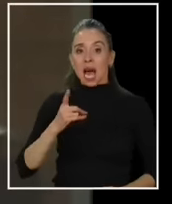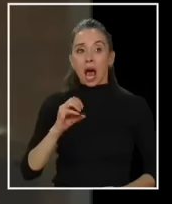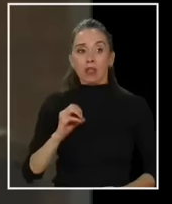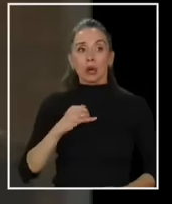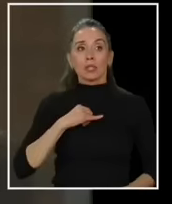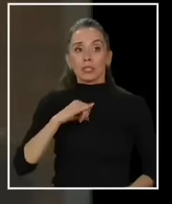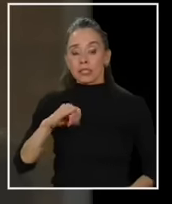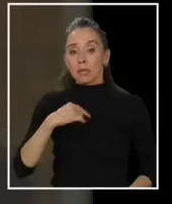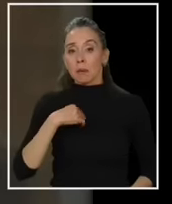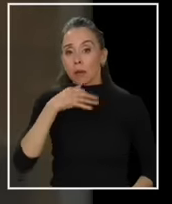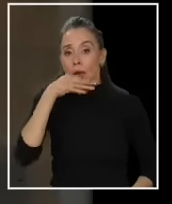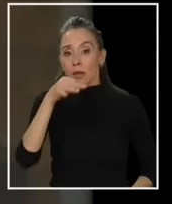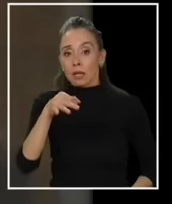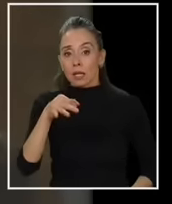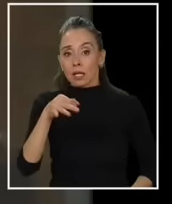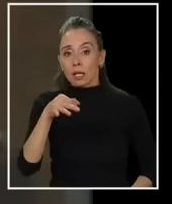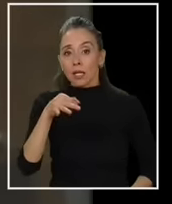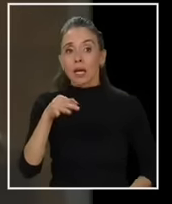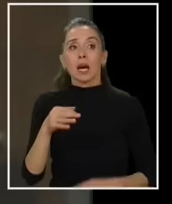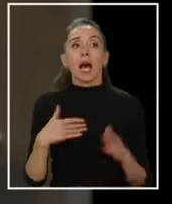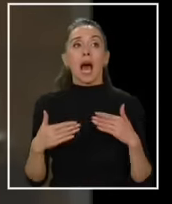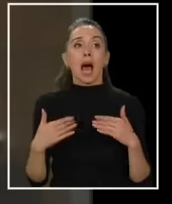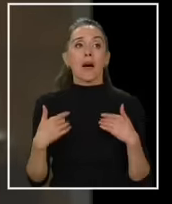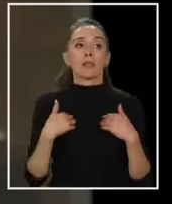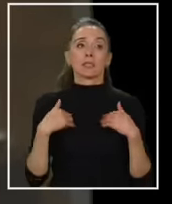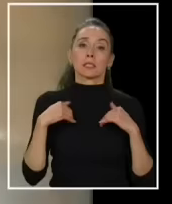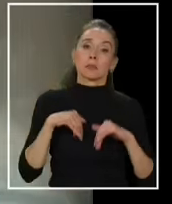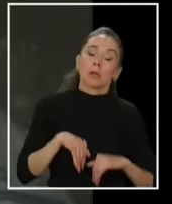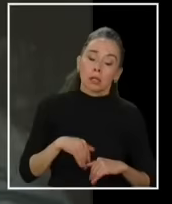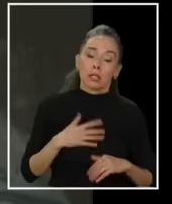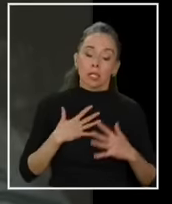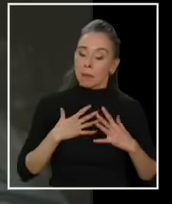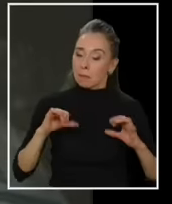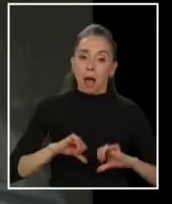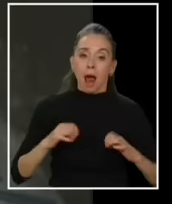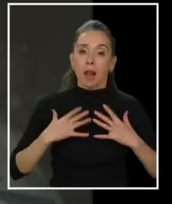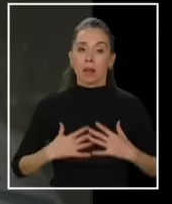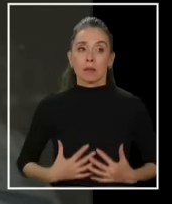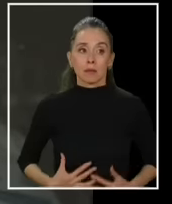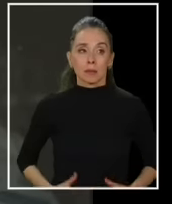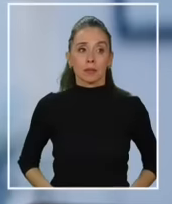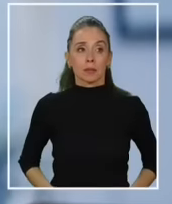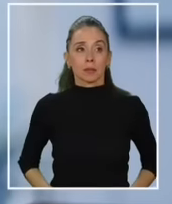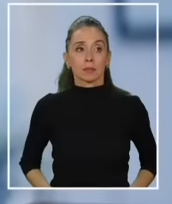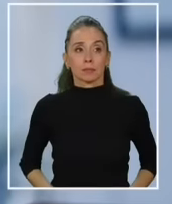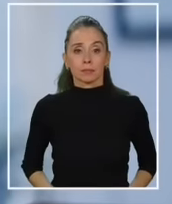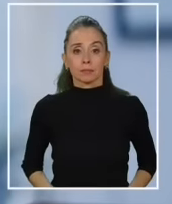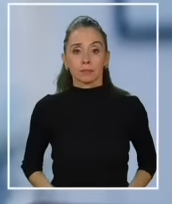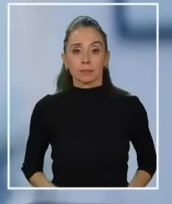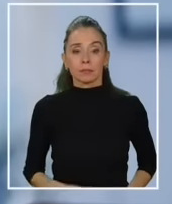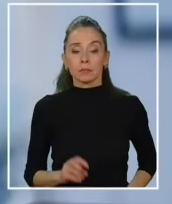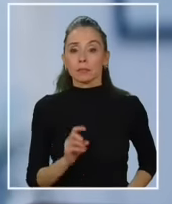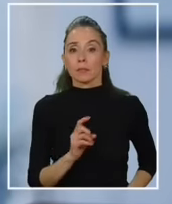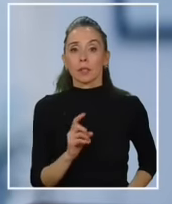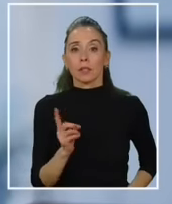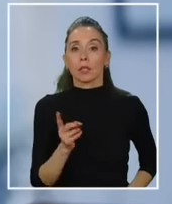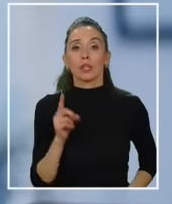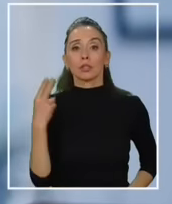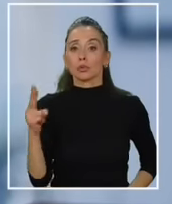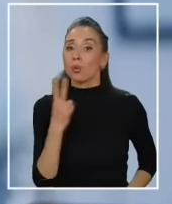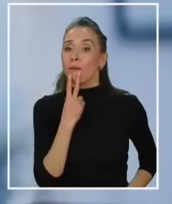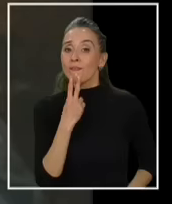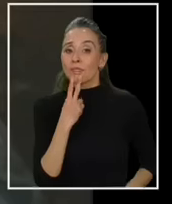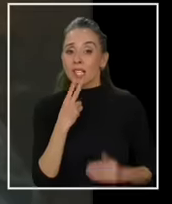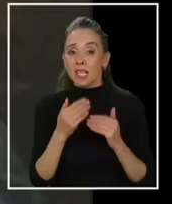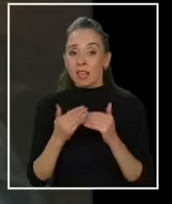Siempre lo he dicho. Y a veces me descompenso. No fue muy buena su vida,